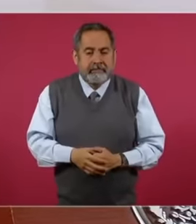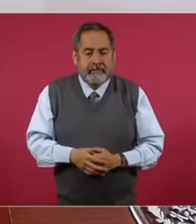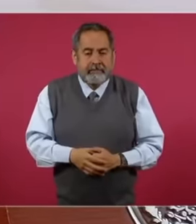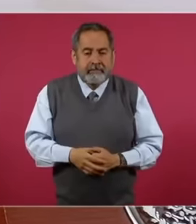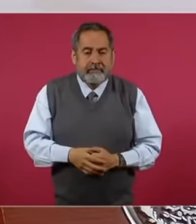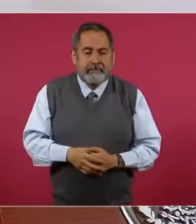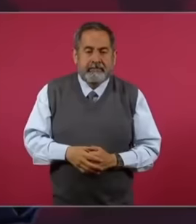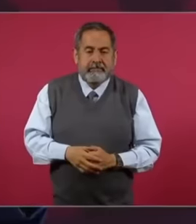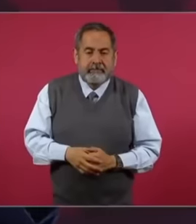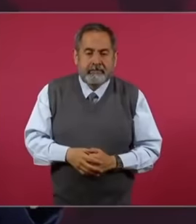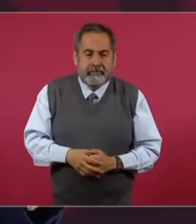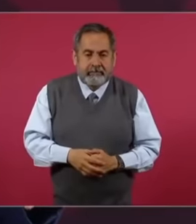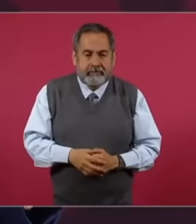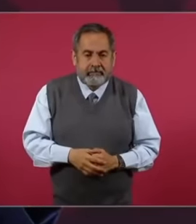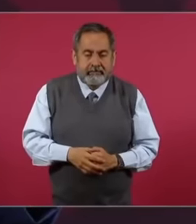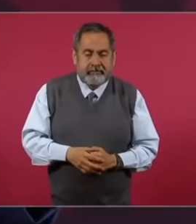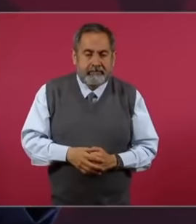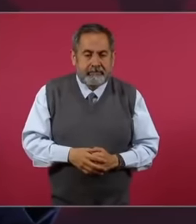cuando